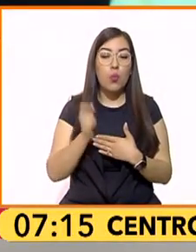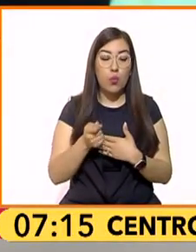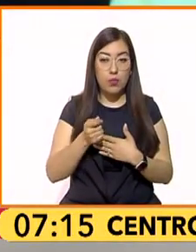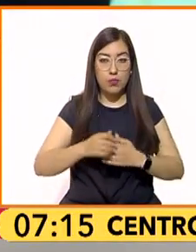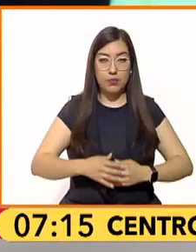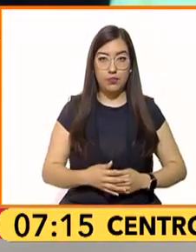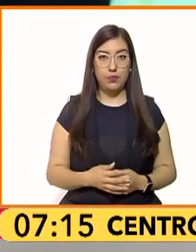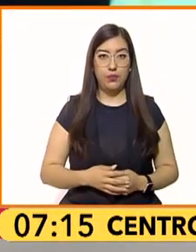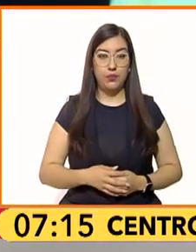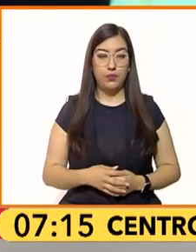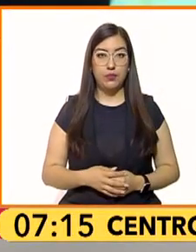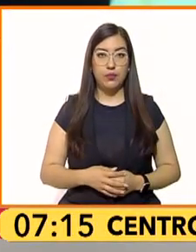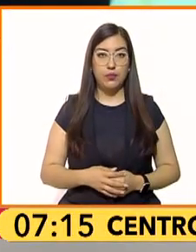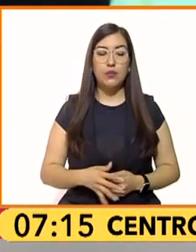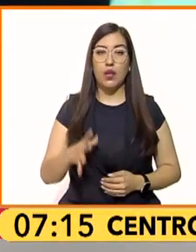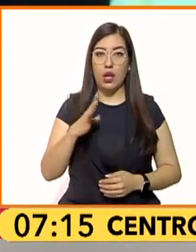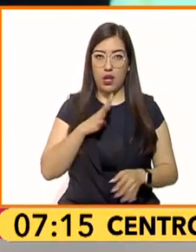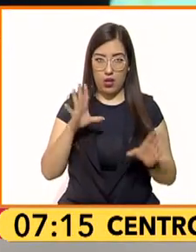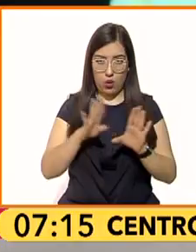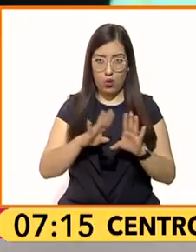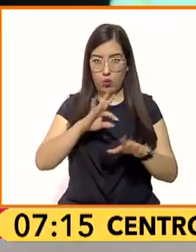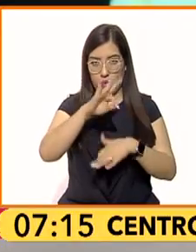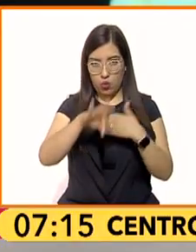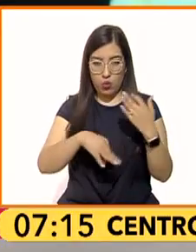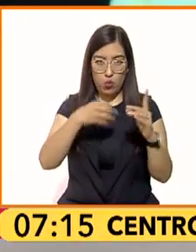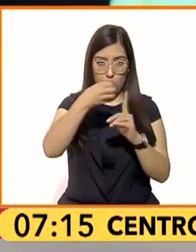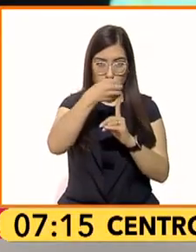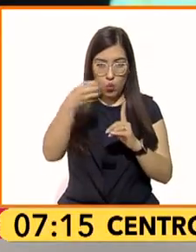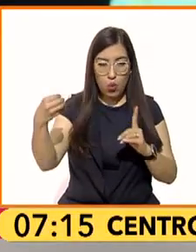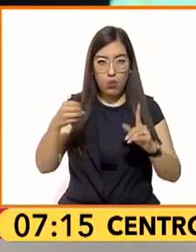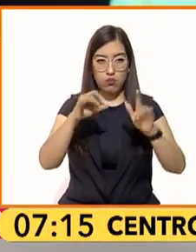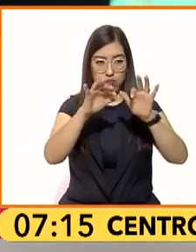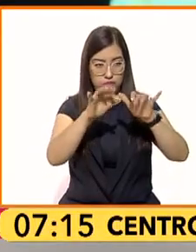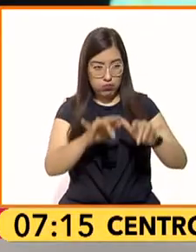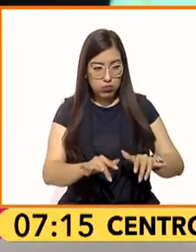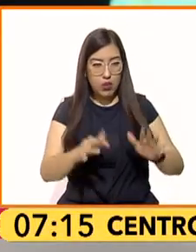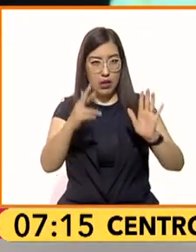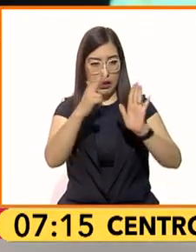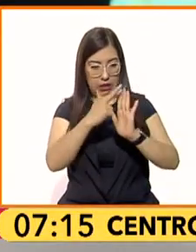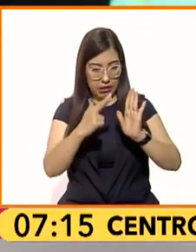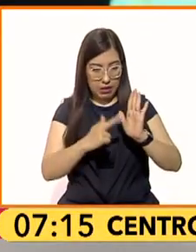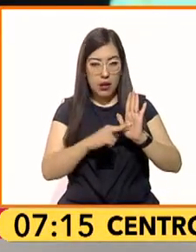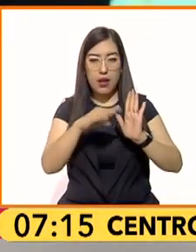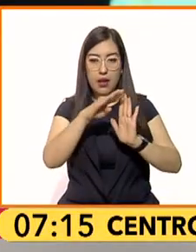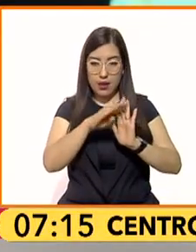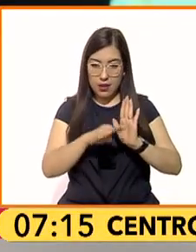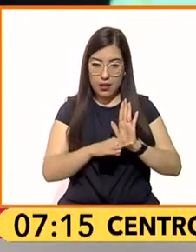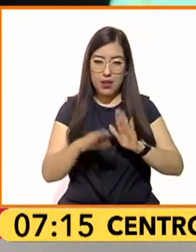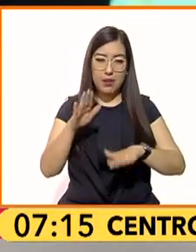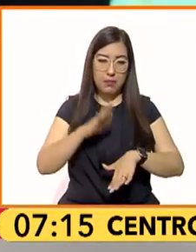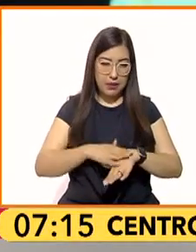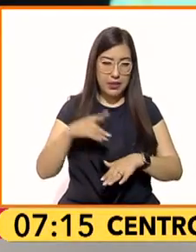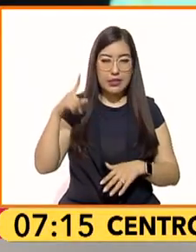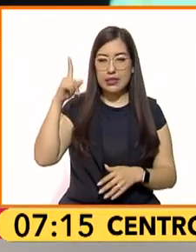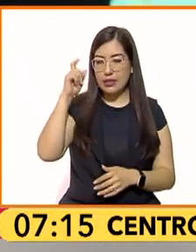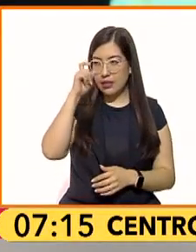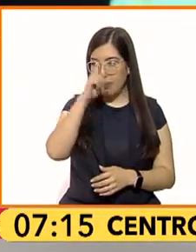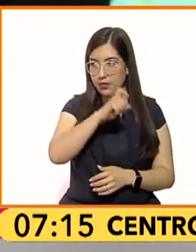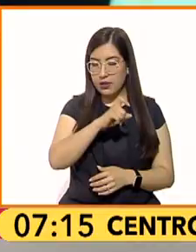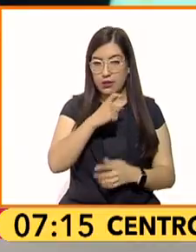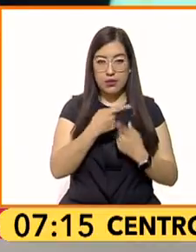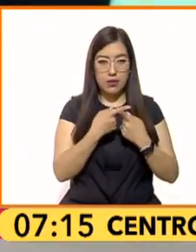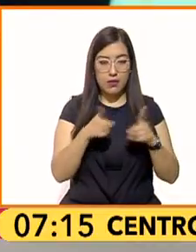la entrada. Hay un protocolo, hay un documento de reglas que son más complejas que las reglas del